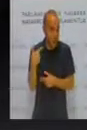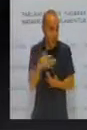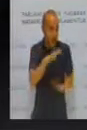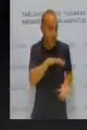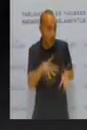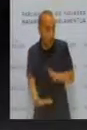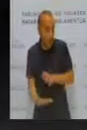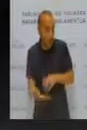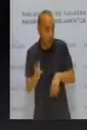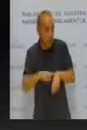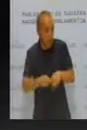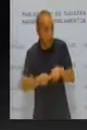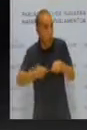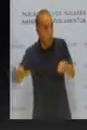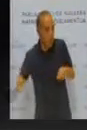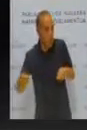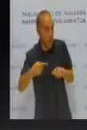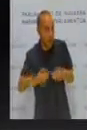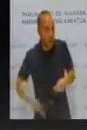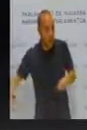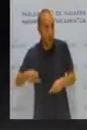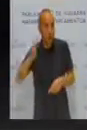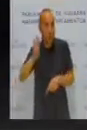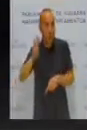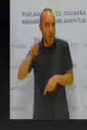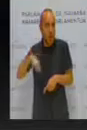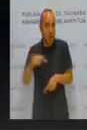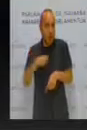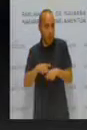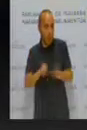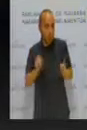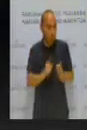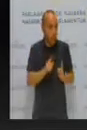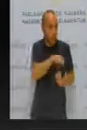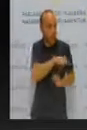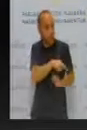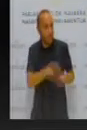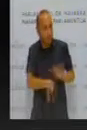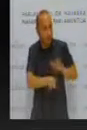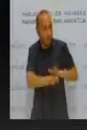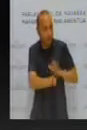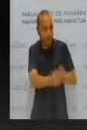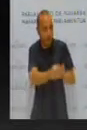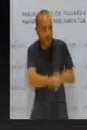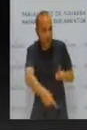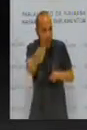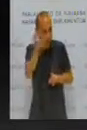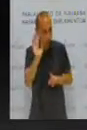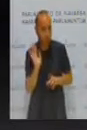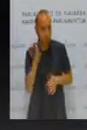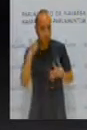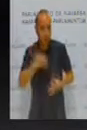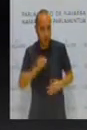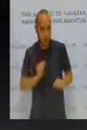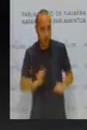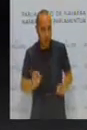más tiempo que los tuvo Unión del Pueblo Navarro. Y, por lo tanto, esa es una realidad. Pero es que